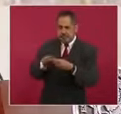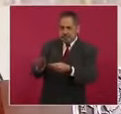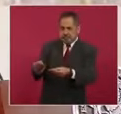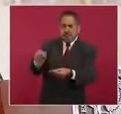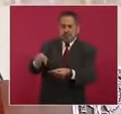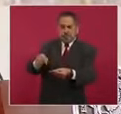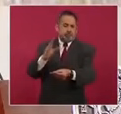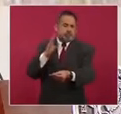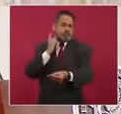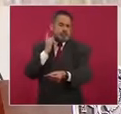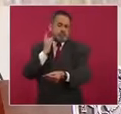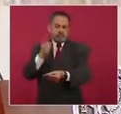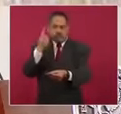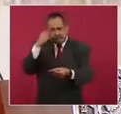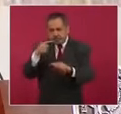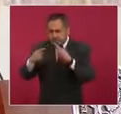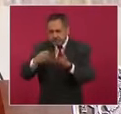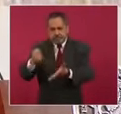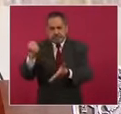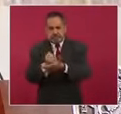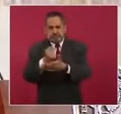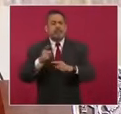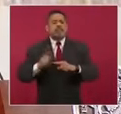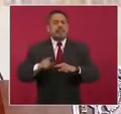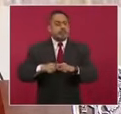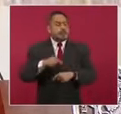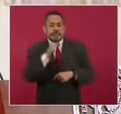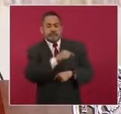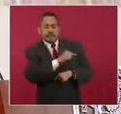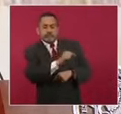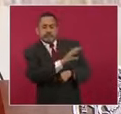renovación completa y que lo haga el pueblo.